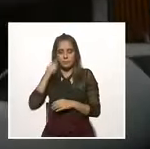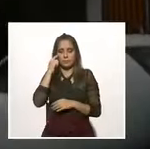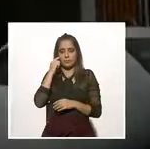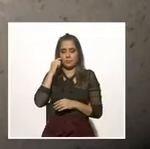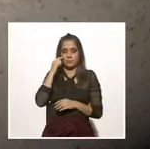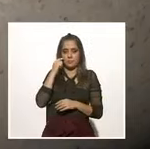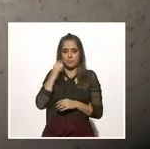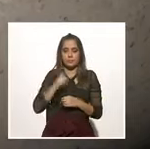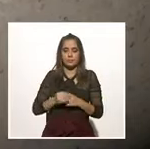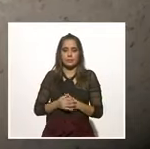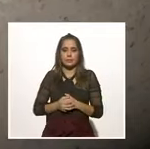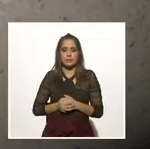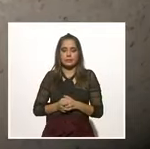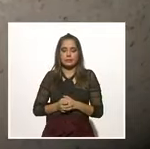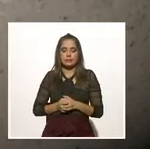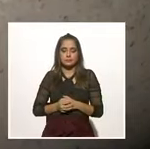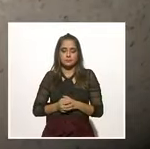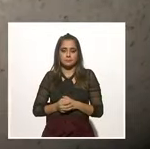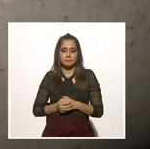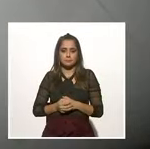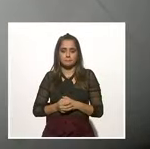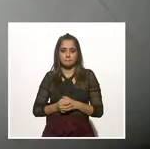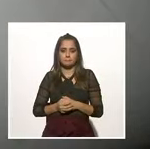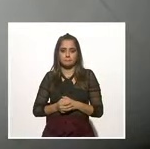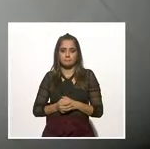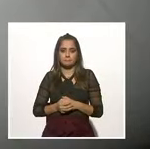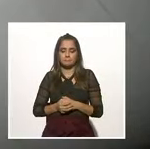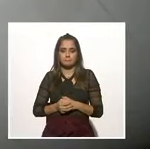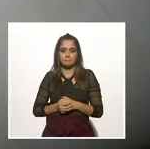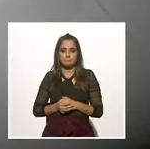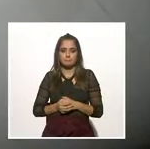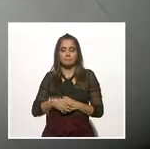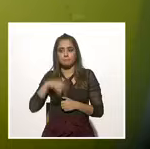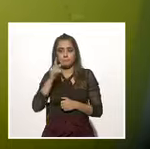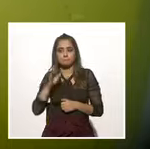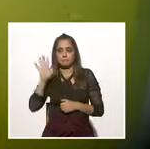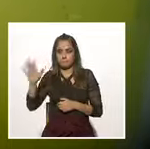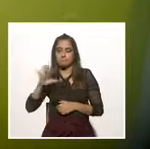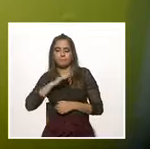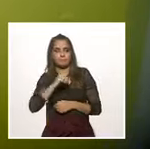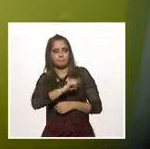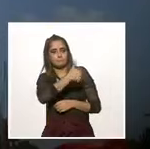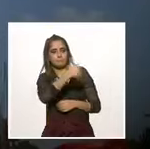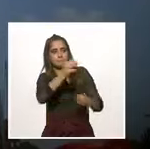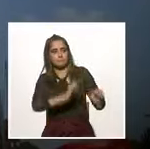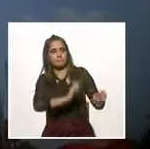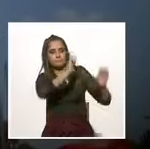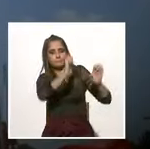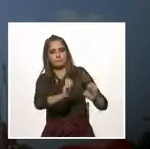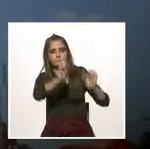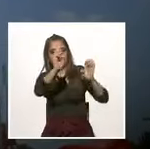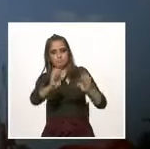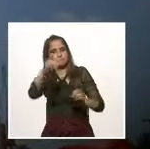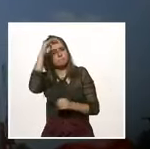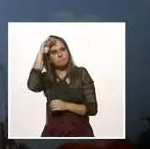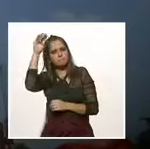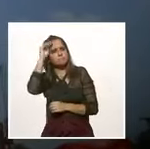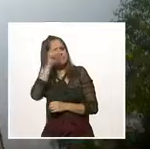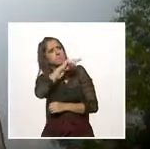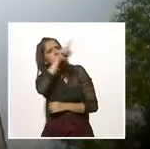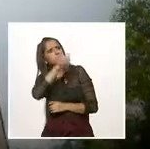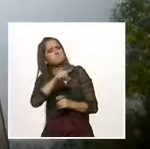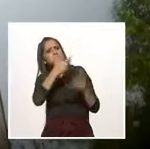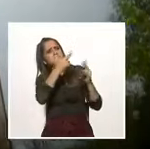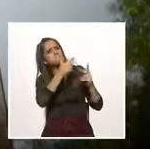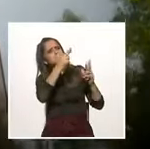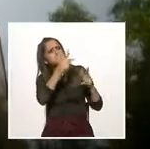que el edificio colapse. ¿Sí? Sin embargo, hay otros edificios que puede parecer no tan aparatoso